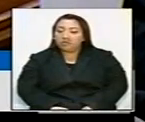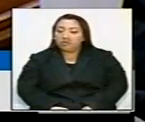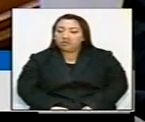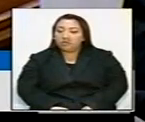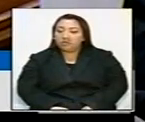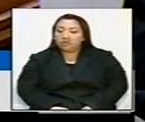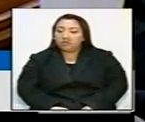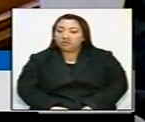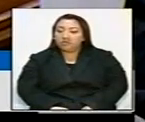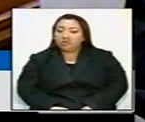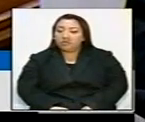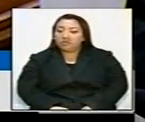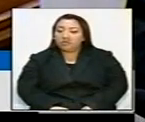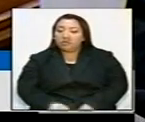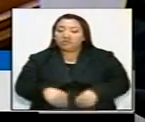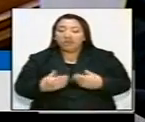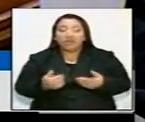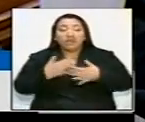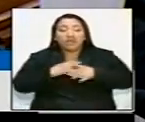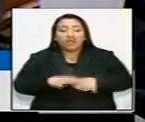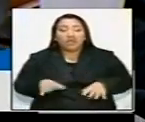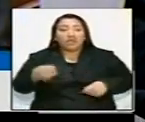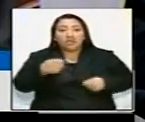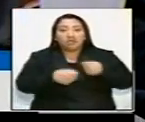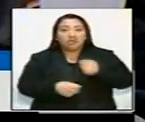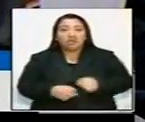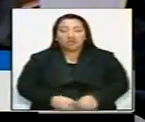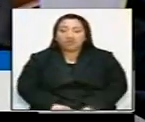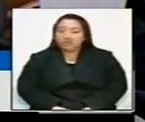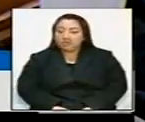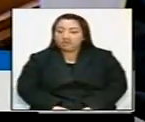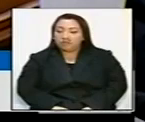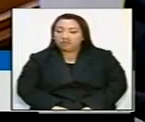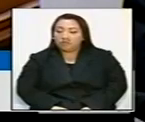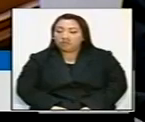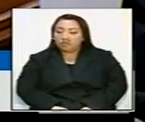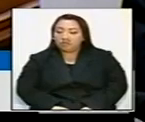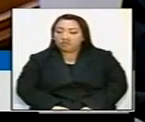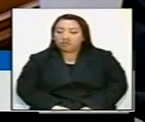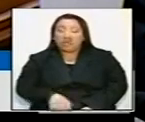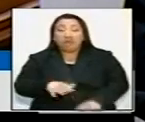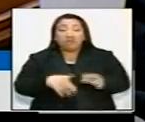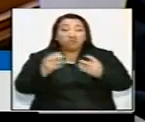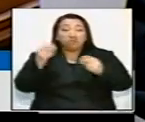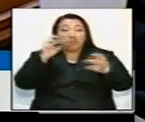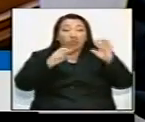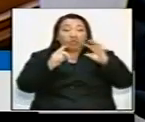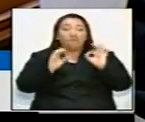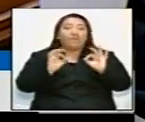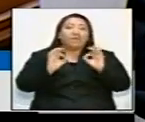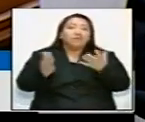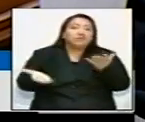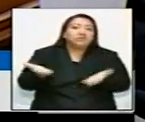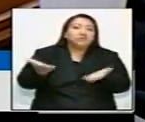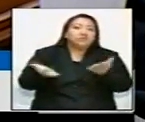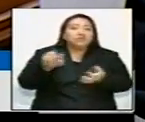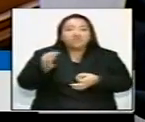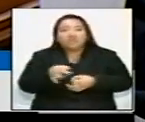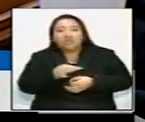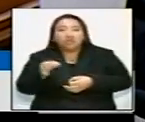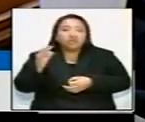de invertir. Hay dos elementos que son importantes acá: la incertidumbre y el riesgo.